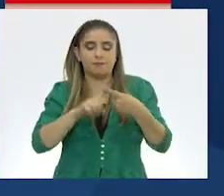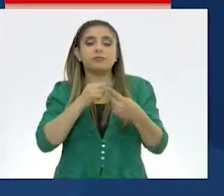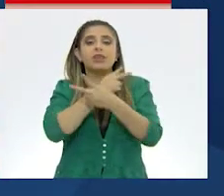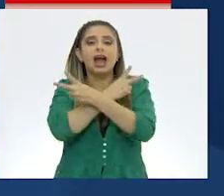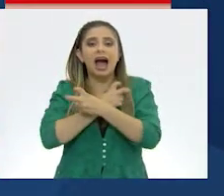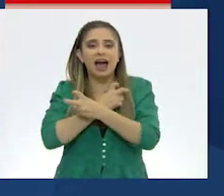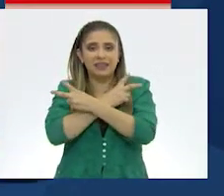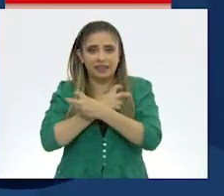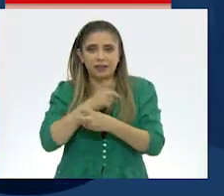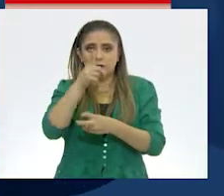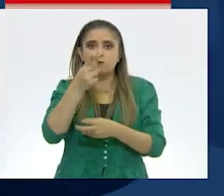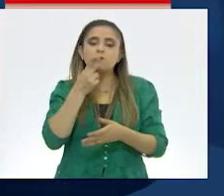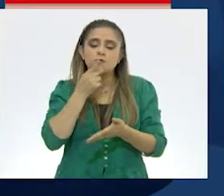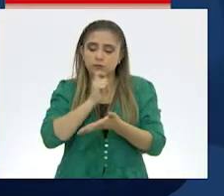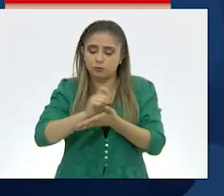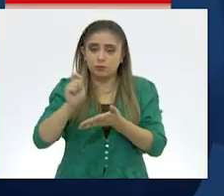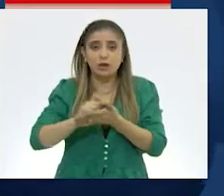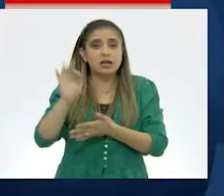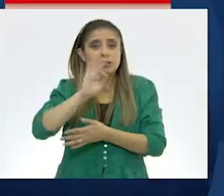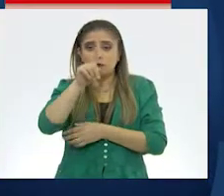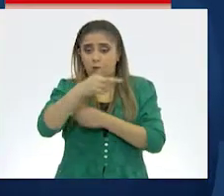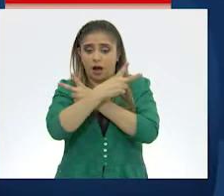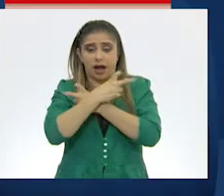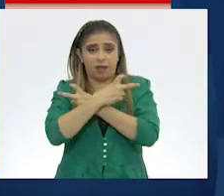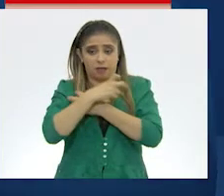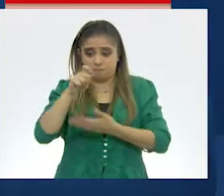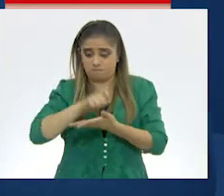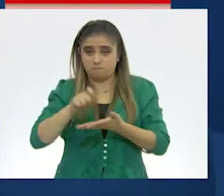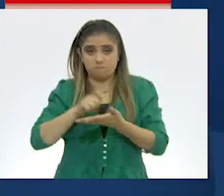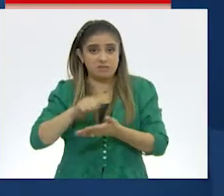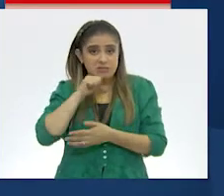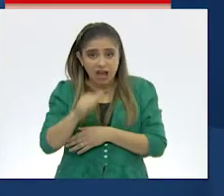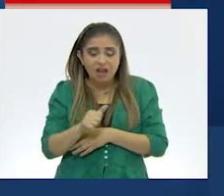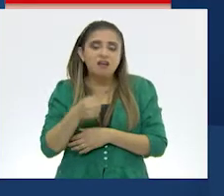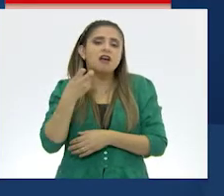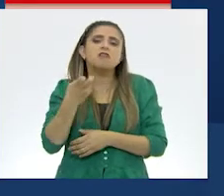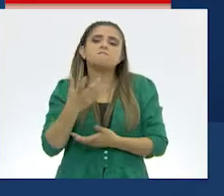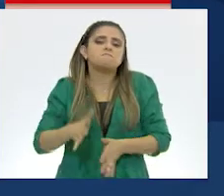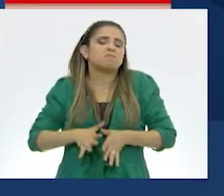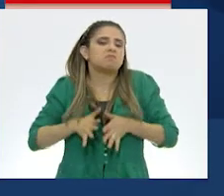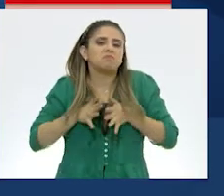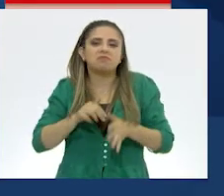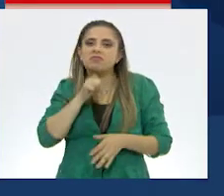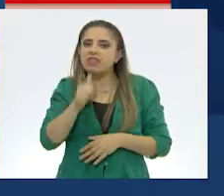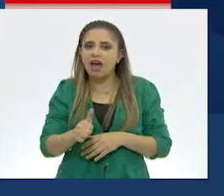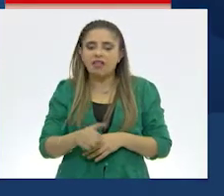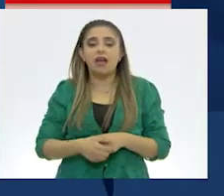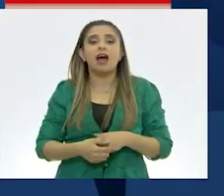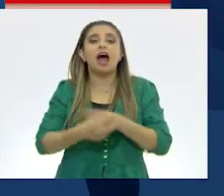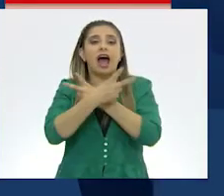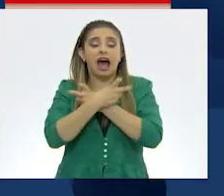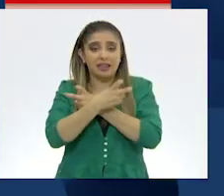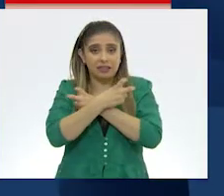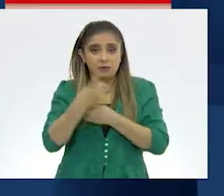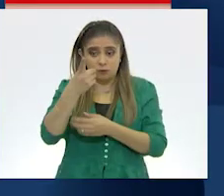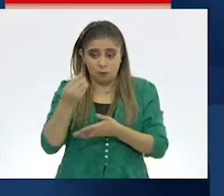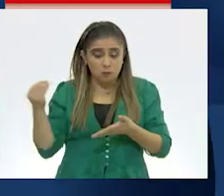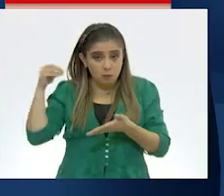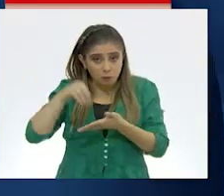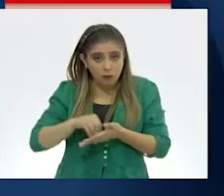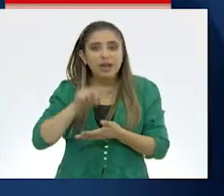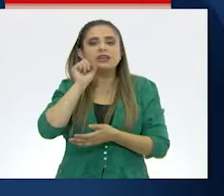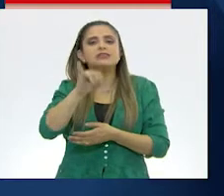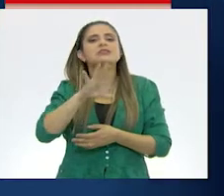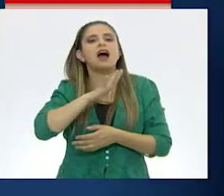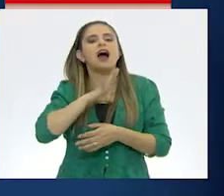adjetivos al describir. Sin adjetivos, la casa en el bosque. Con adjetivos, la casa tenebrosa en el